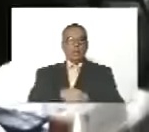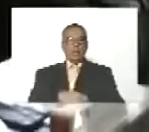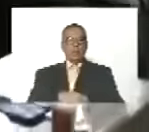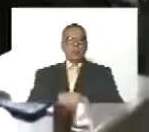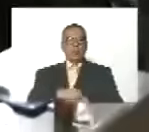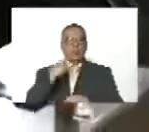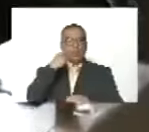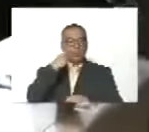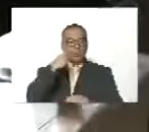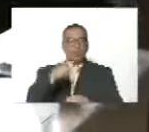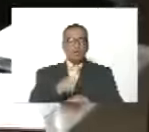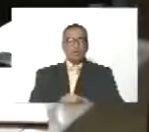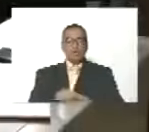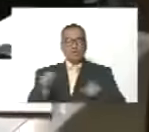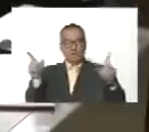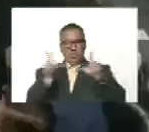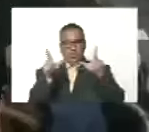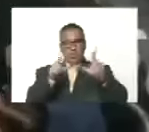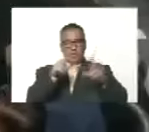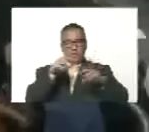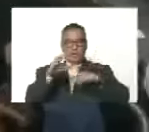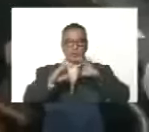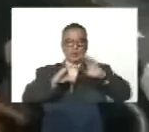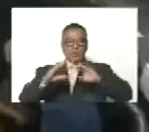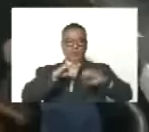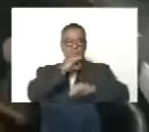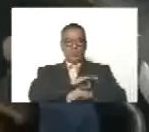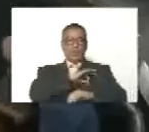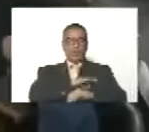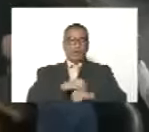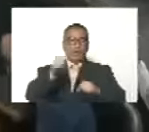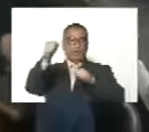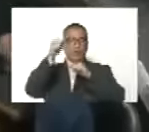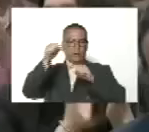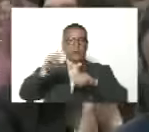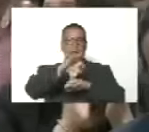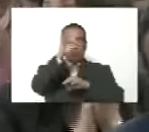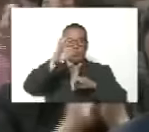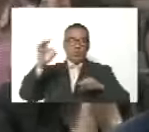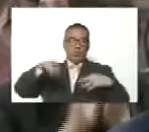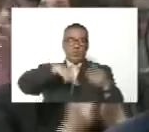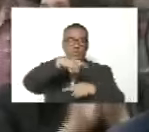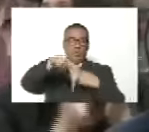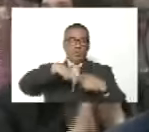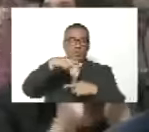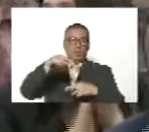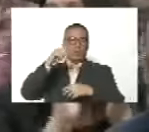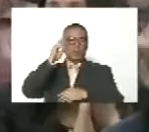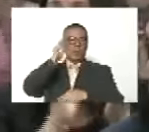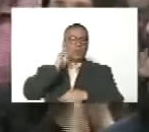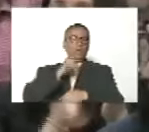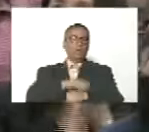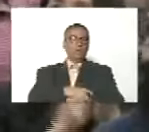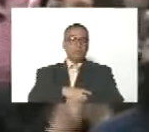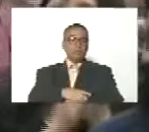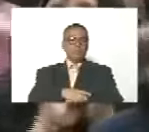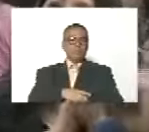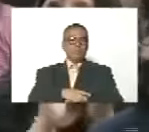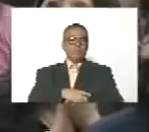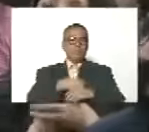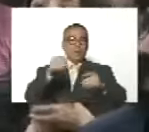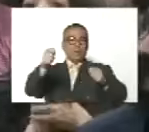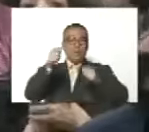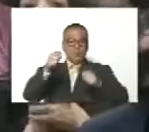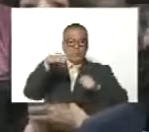nos están viendo por los medios de comunicación. ¡Que viva el arte revolucionario! ¡Que